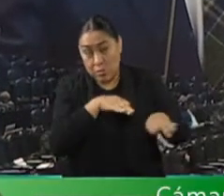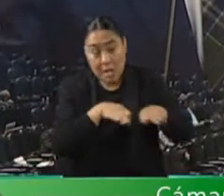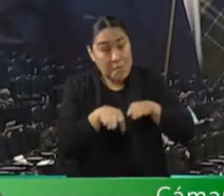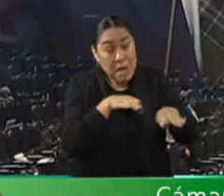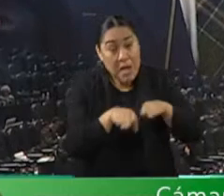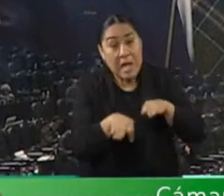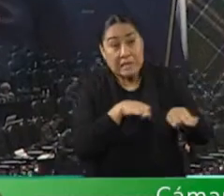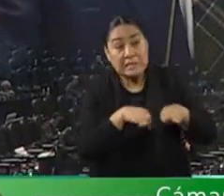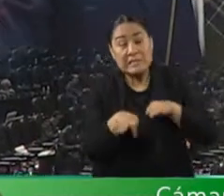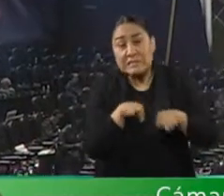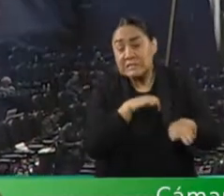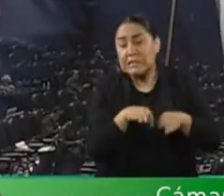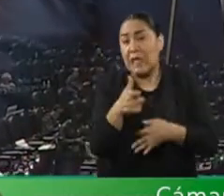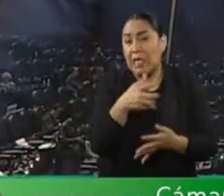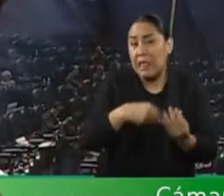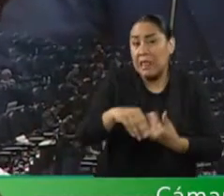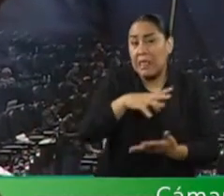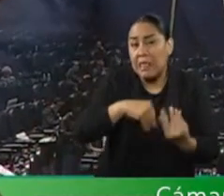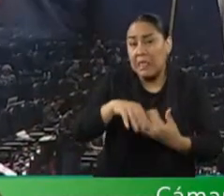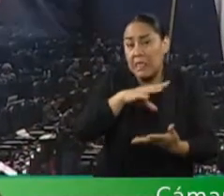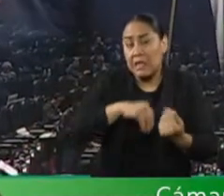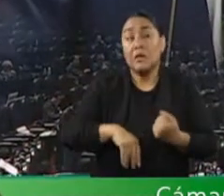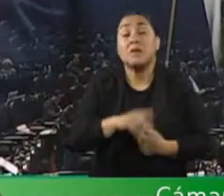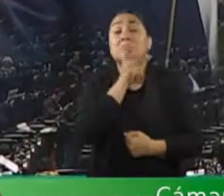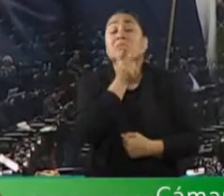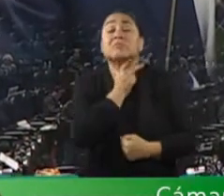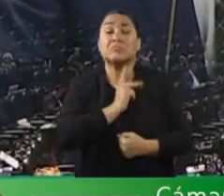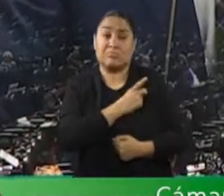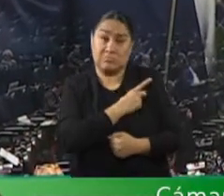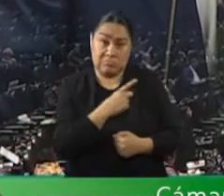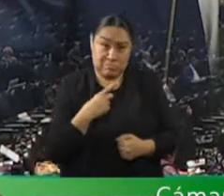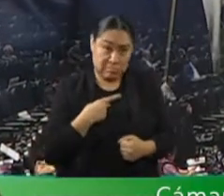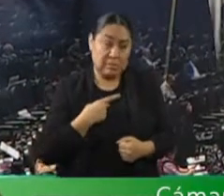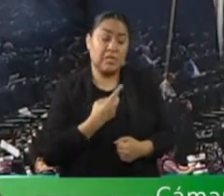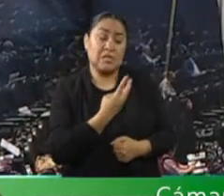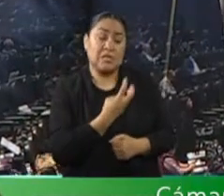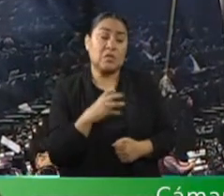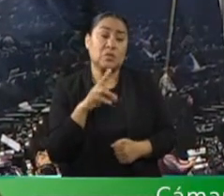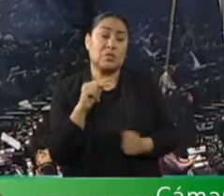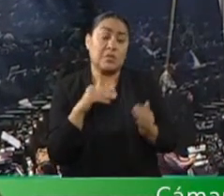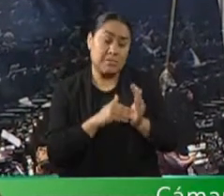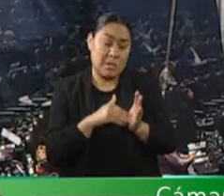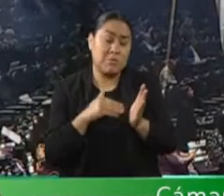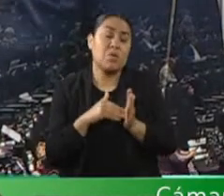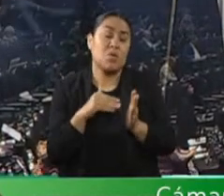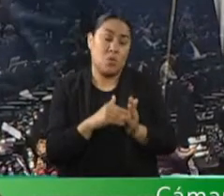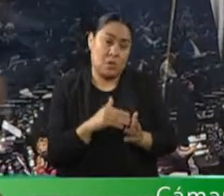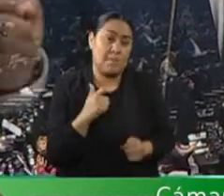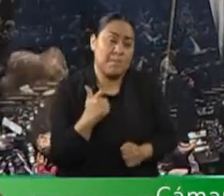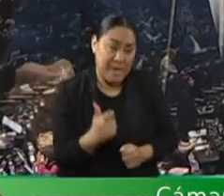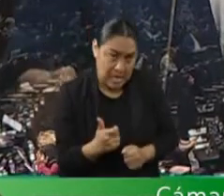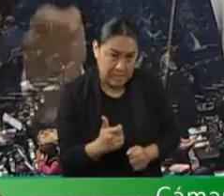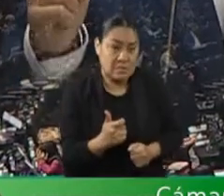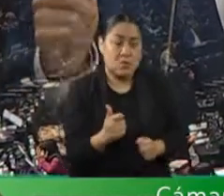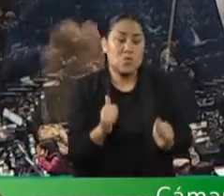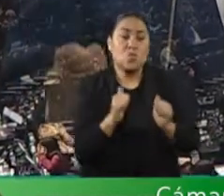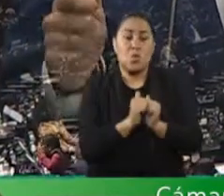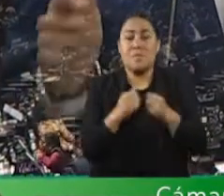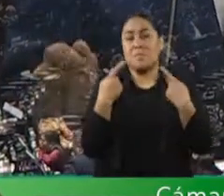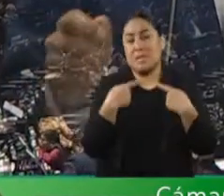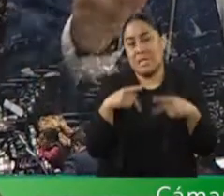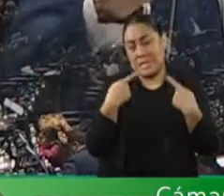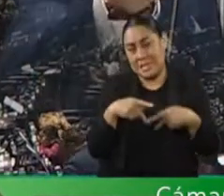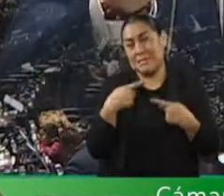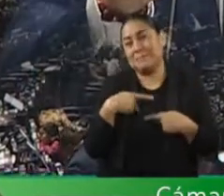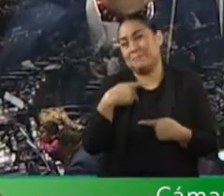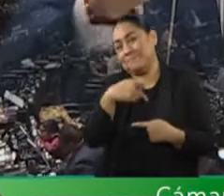rojos Pemex tiene una deudo de más de 380,000 millones de pesos con proveedores del Estado de